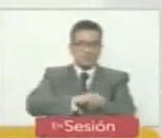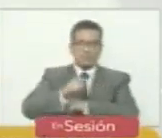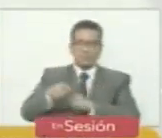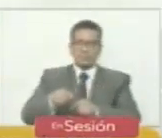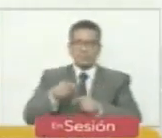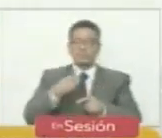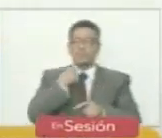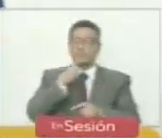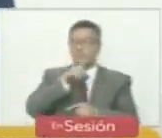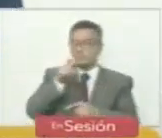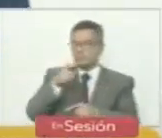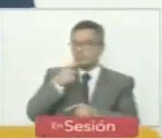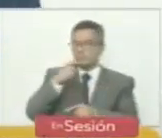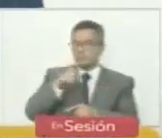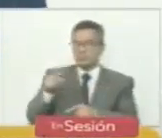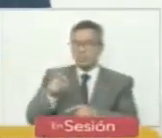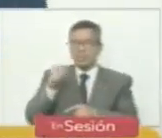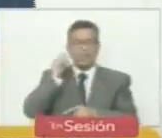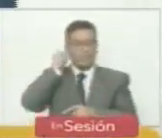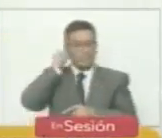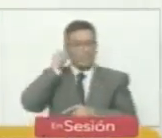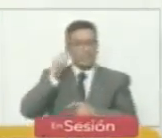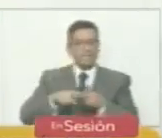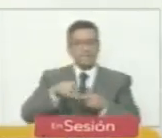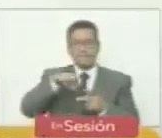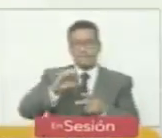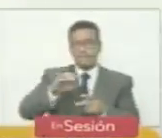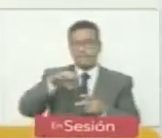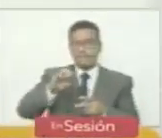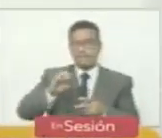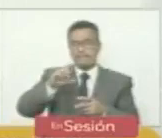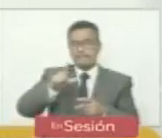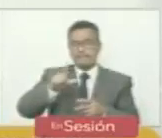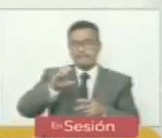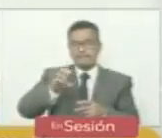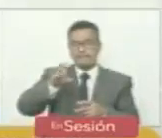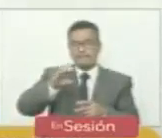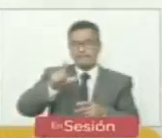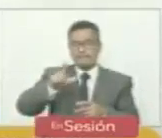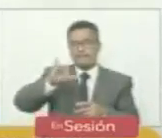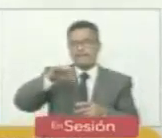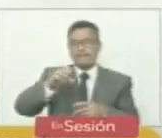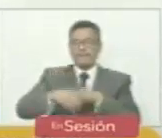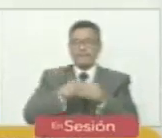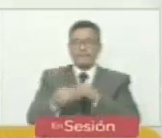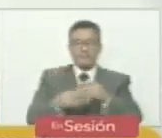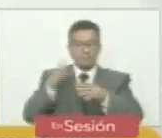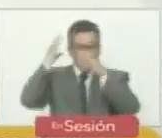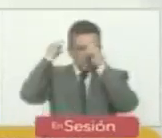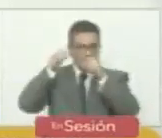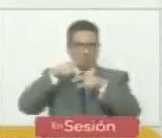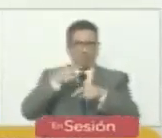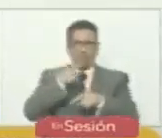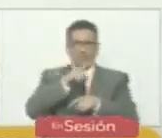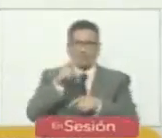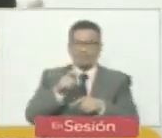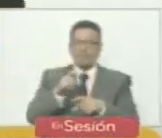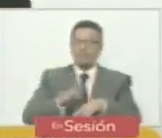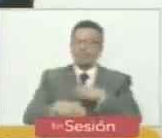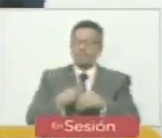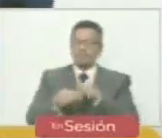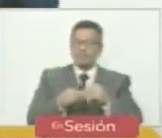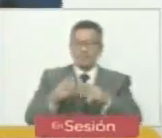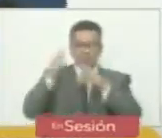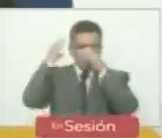por preguntarle a esta mujer, Cecilia Encardona, ¿qué hacía en la Embajada de Estados Unidos y qué hacía en